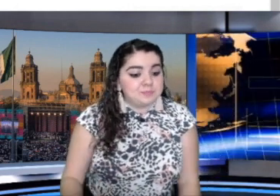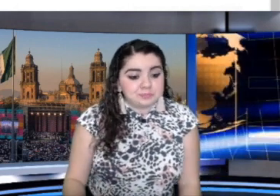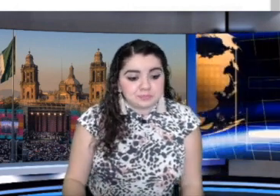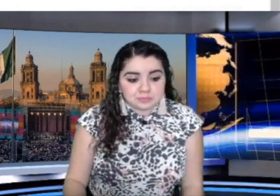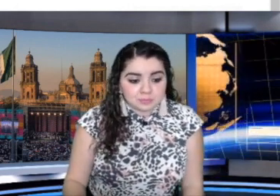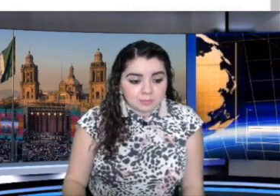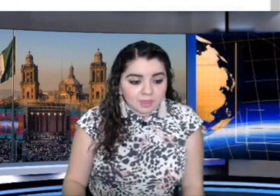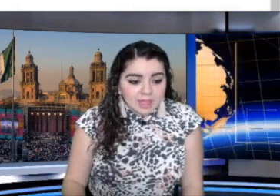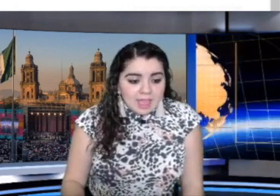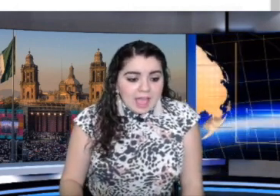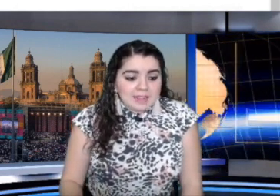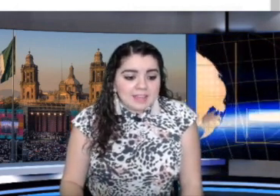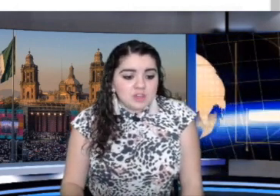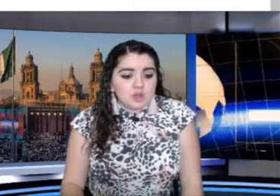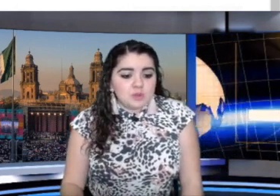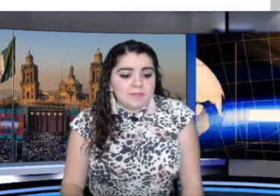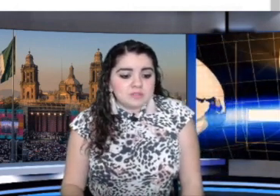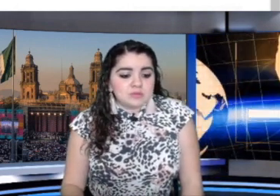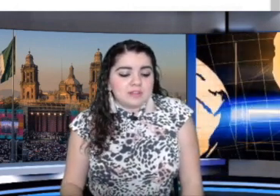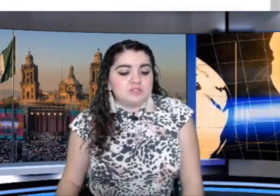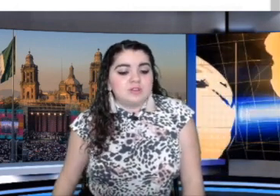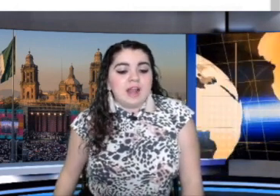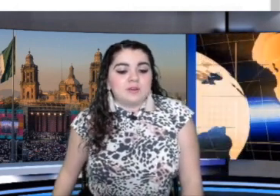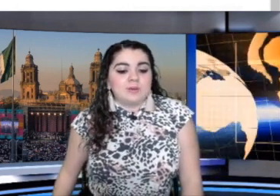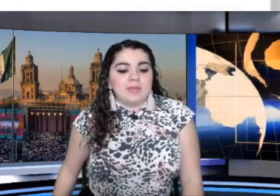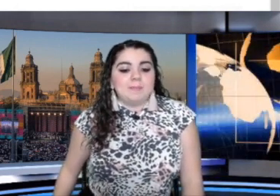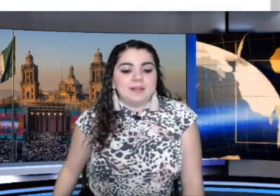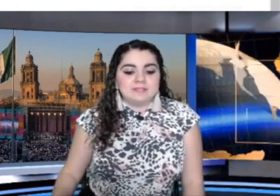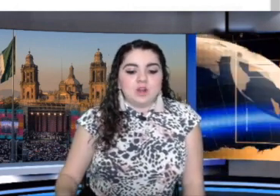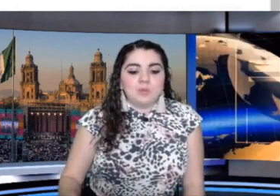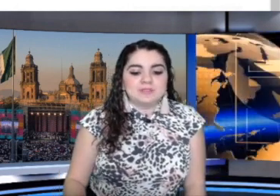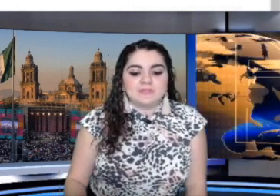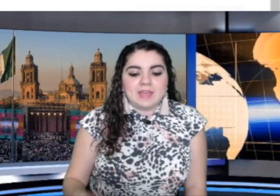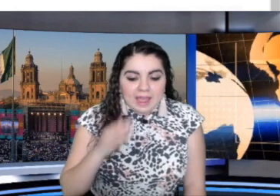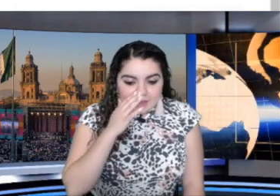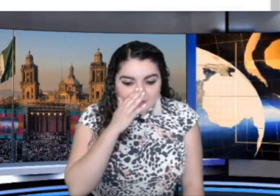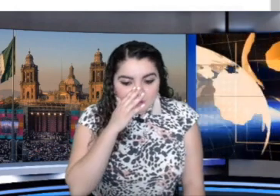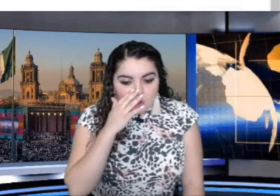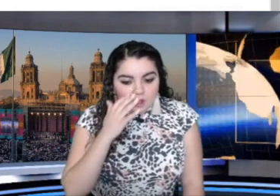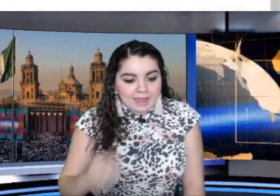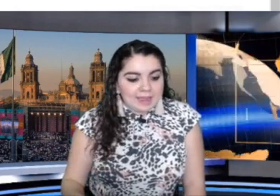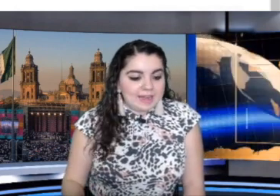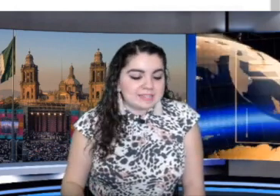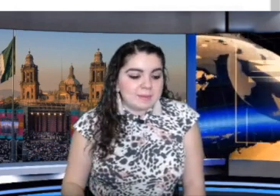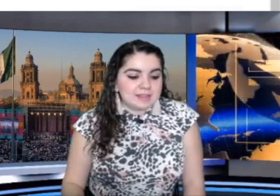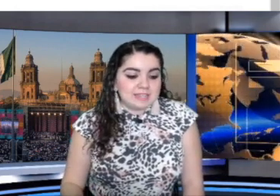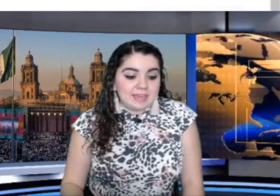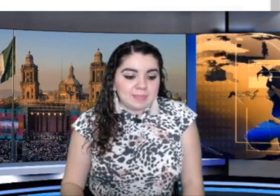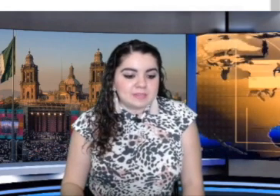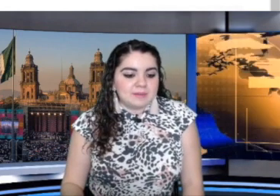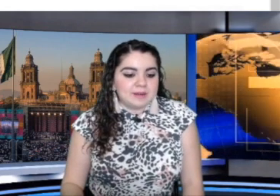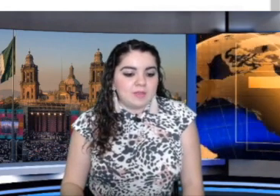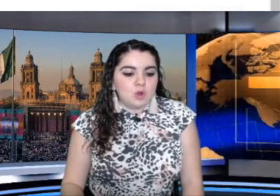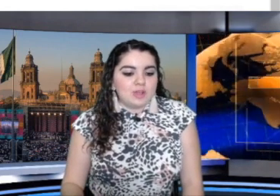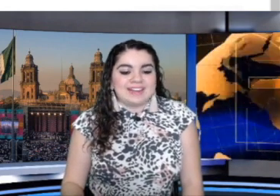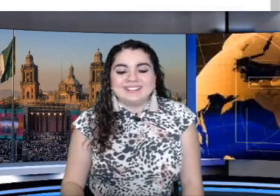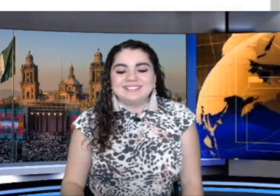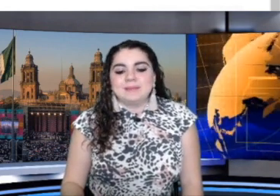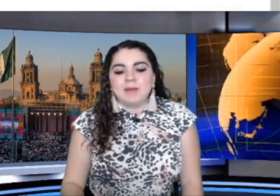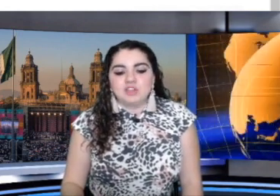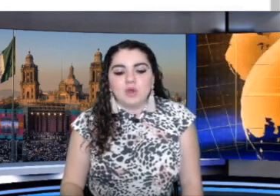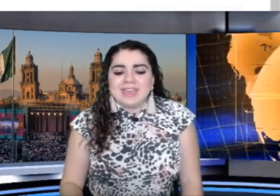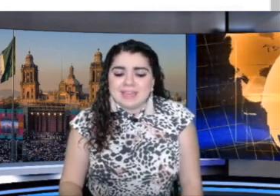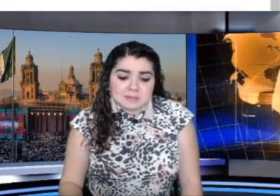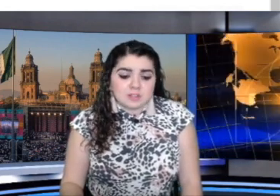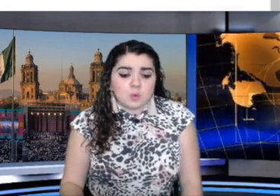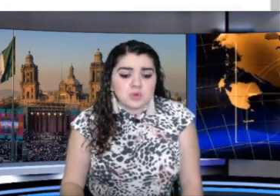pasar. Al día de hoy, durante su tradicional rueda de prensa, López-Gatell reveló que en las semanas siguientes, abarcando lo que reste